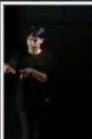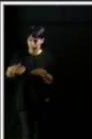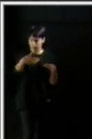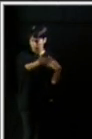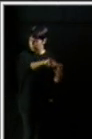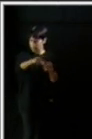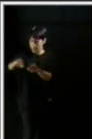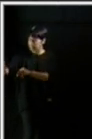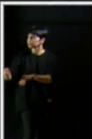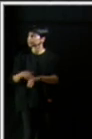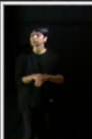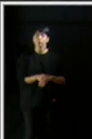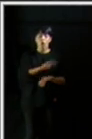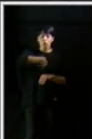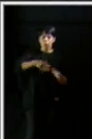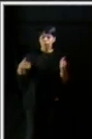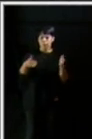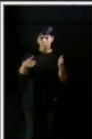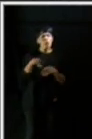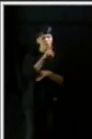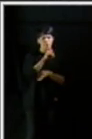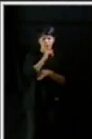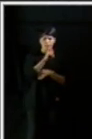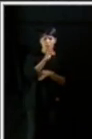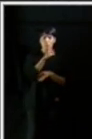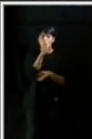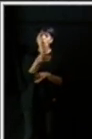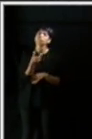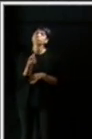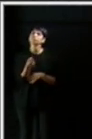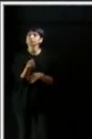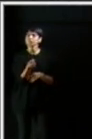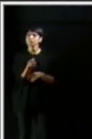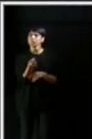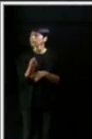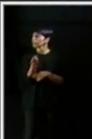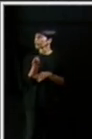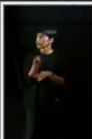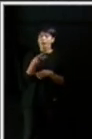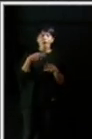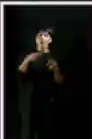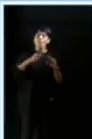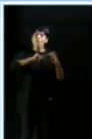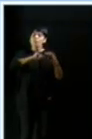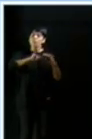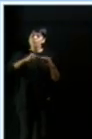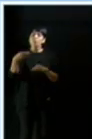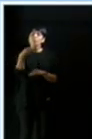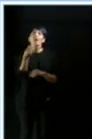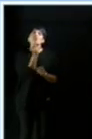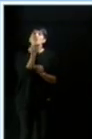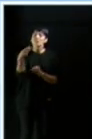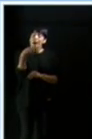momentos complicados en los que cada vez las bacterias van adquiriendo más resistencia se va complicando